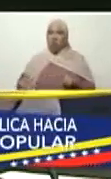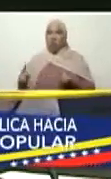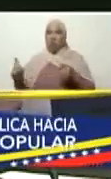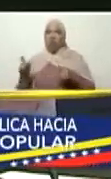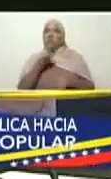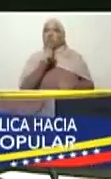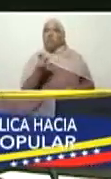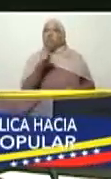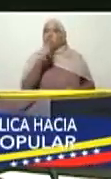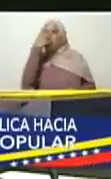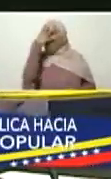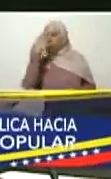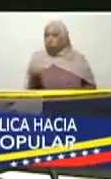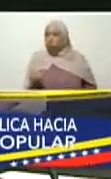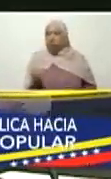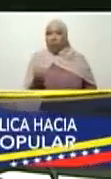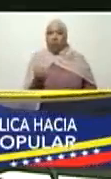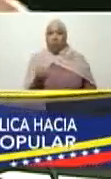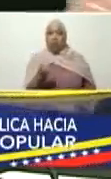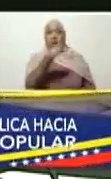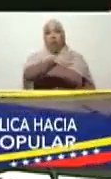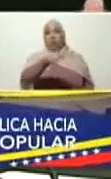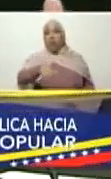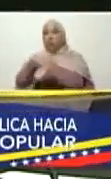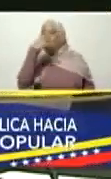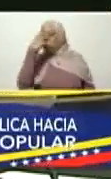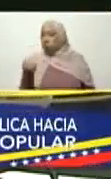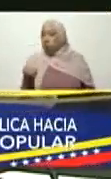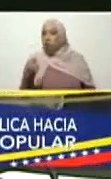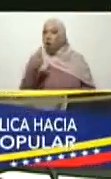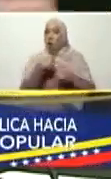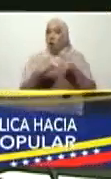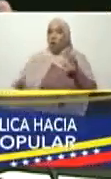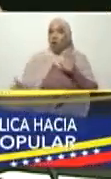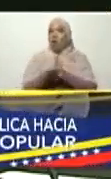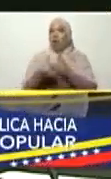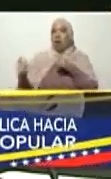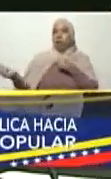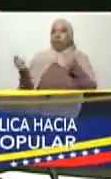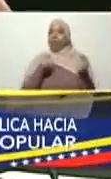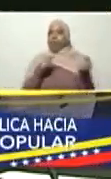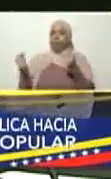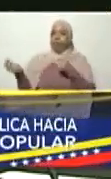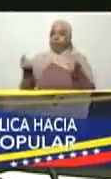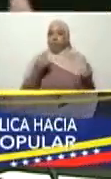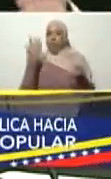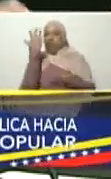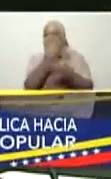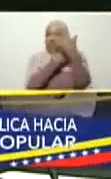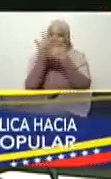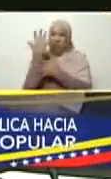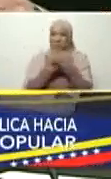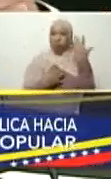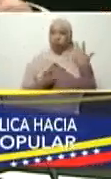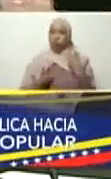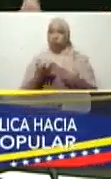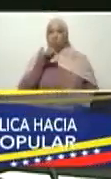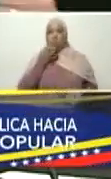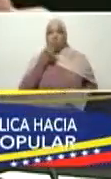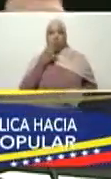complejas. Hay otras que se contradicen con otras leyes. Hay leyes como, por ejemplo,